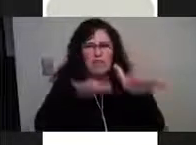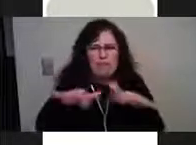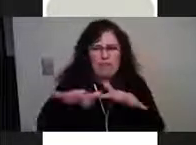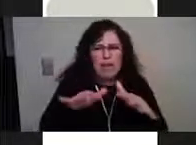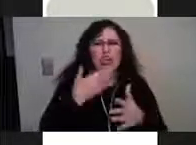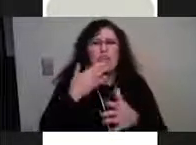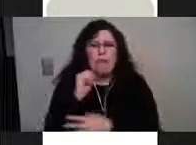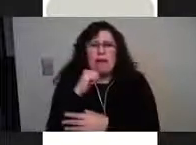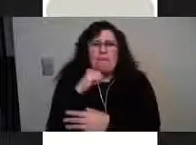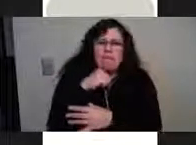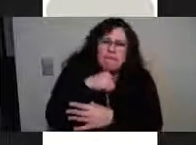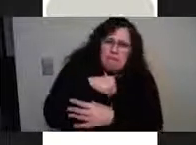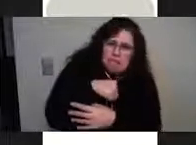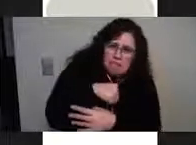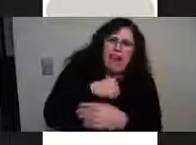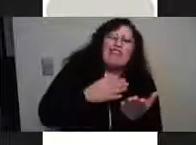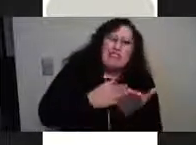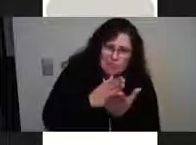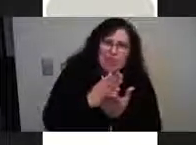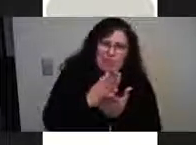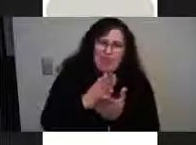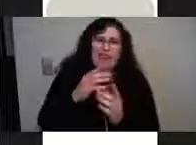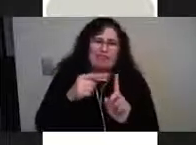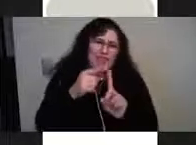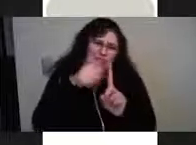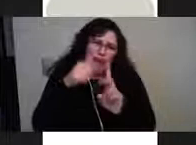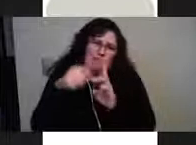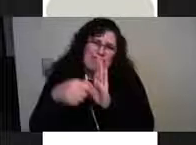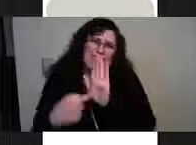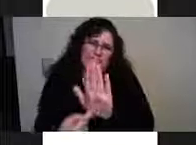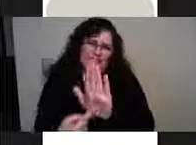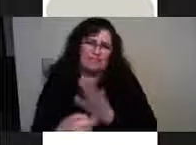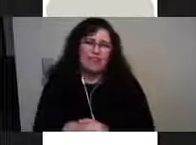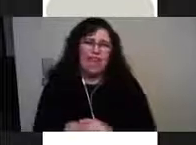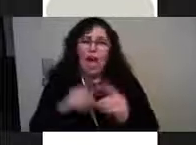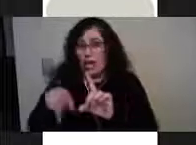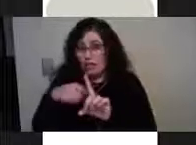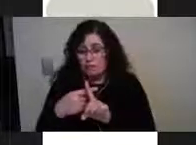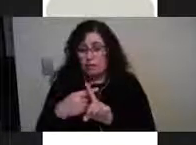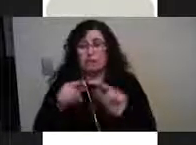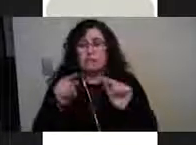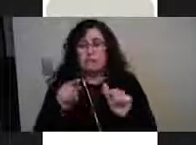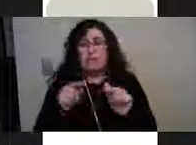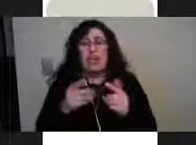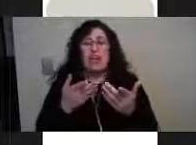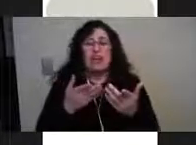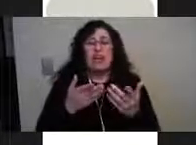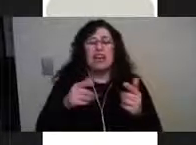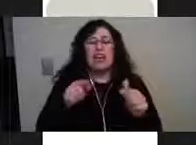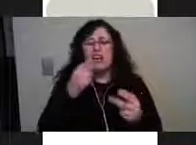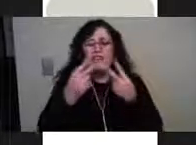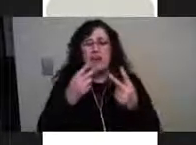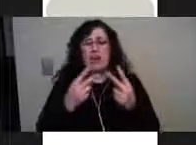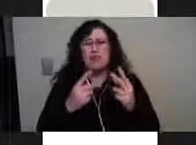etapas iniciales, ya. Y además se agrega que es la forma que se encuentra una alta incidencia